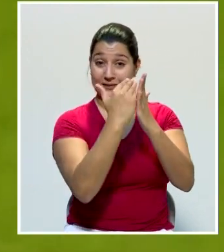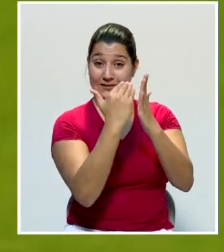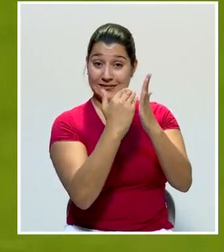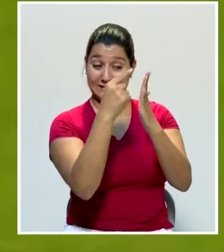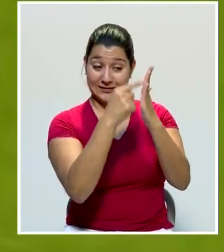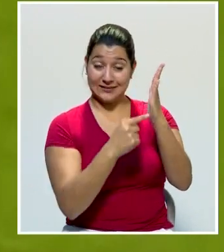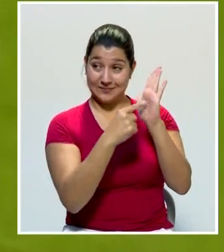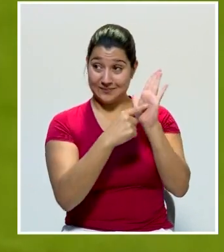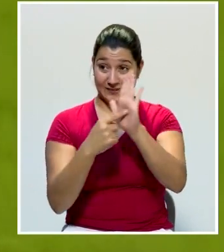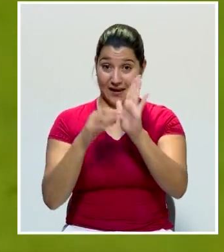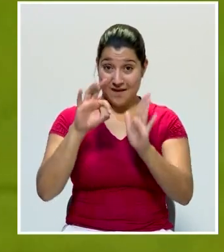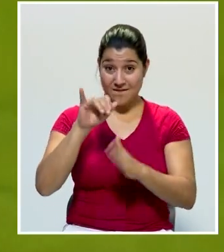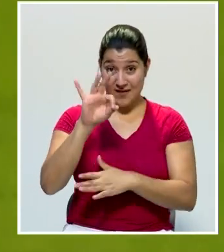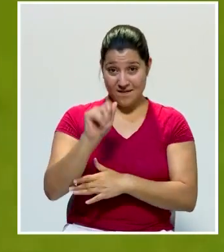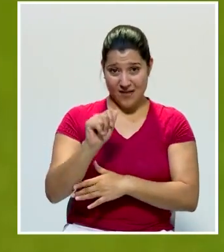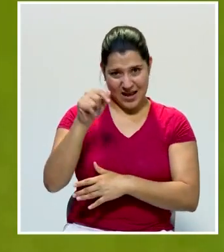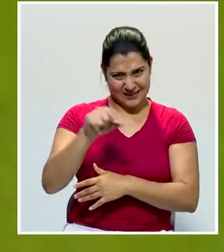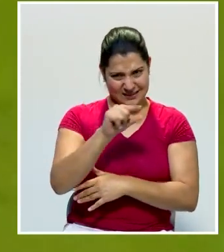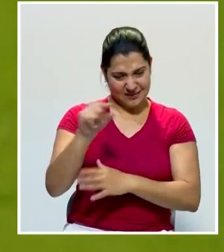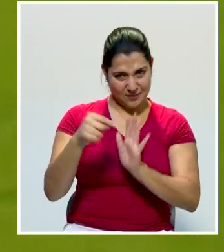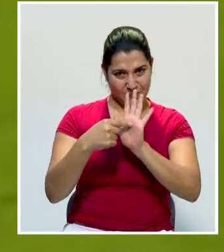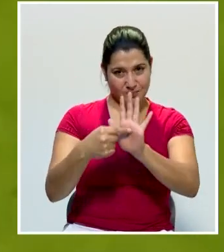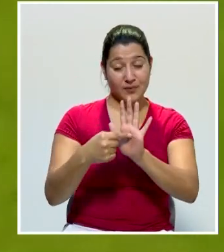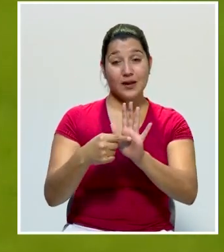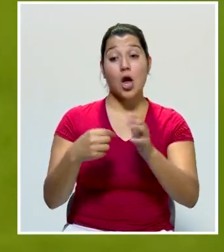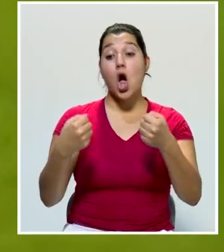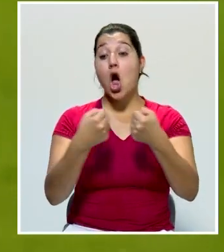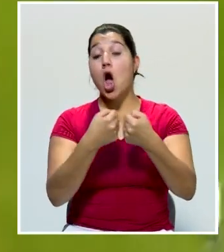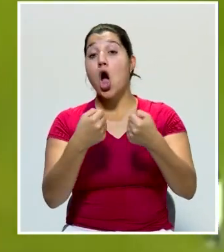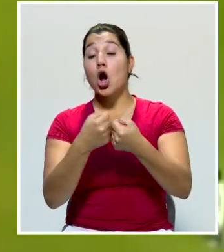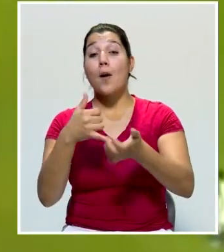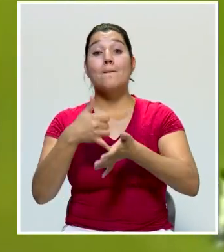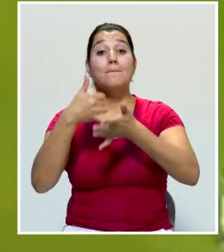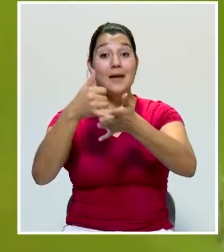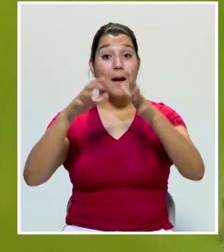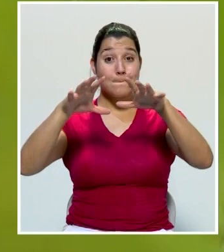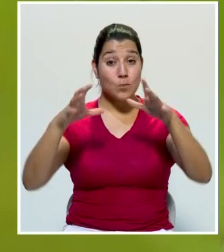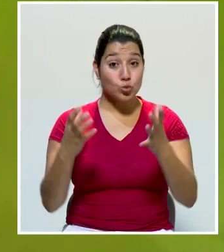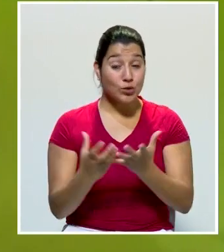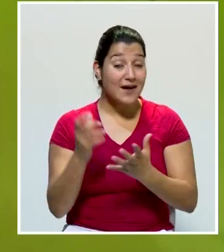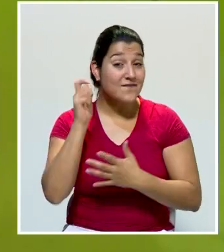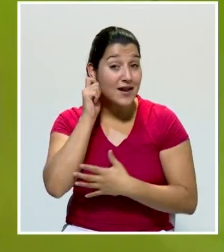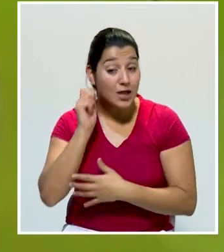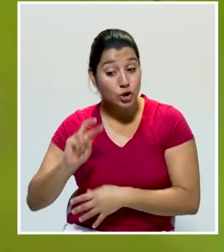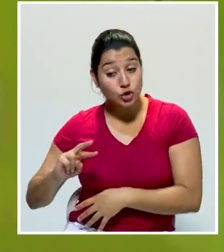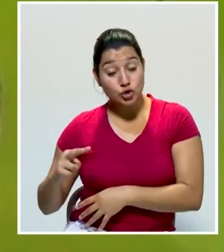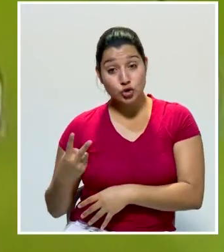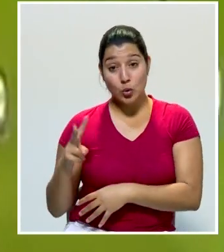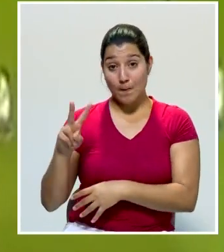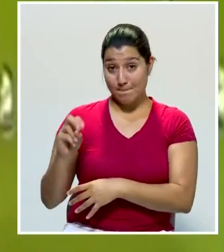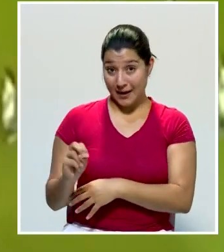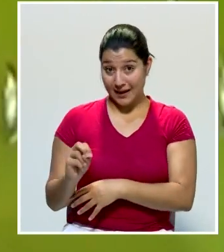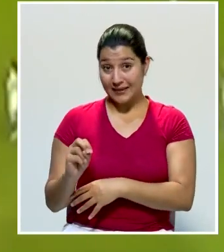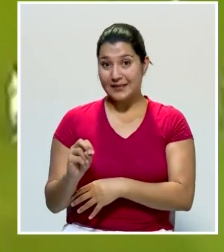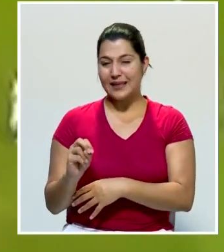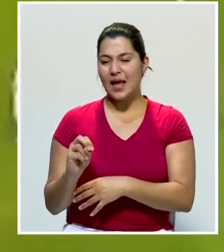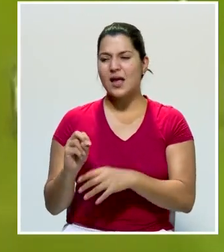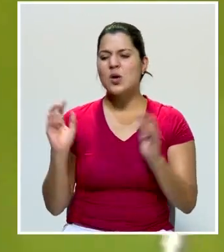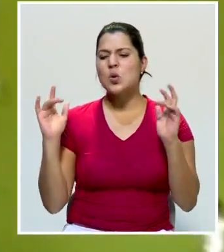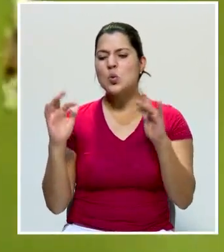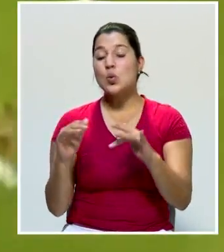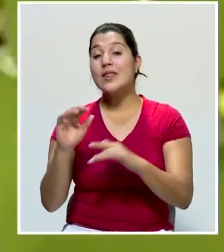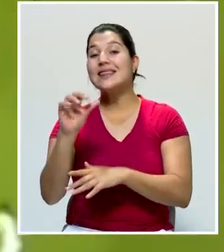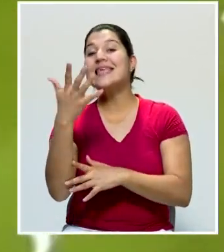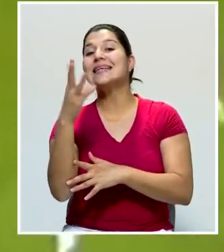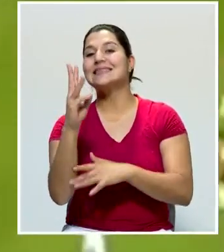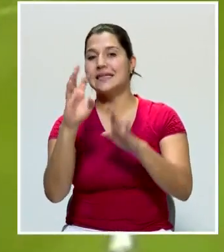a conocer esta semana. La Copa Mundial Femenina Sub-20 acogerá a 16 selecciones nacionales. Ya están clasificadas